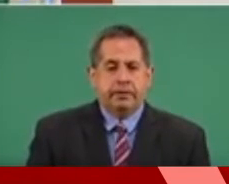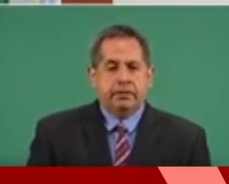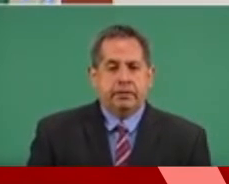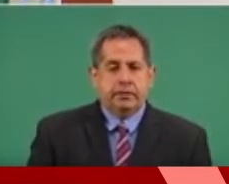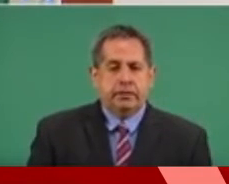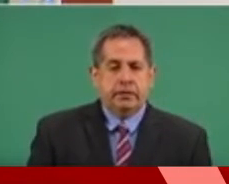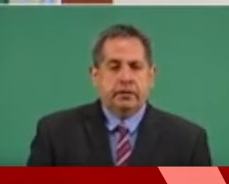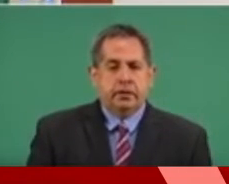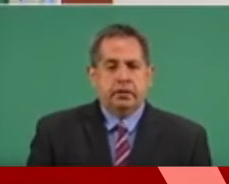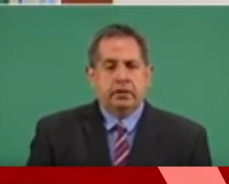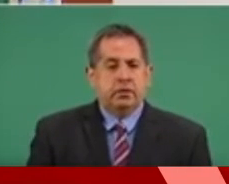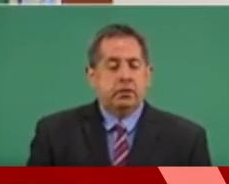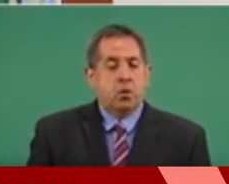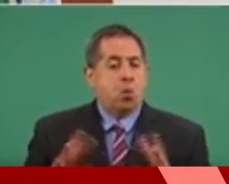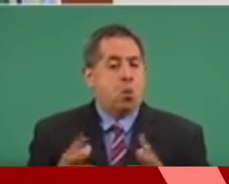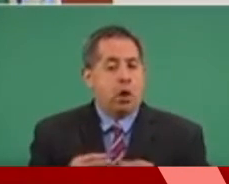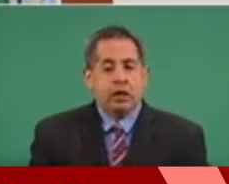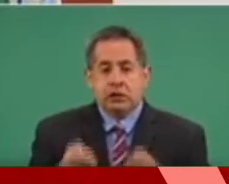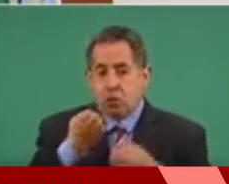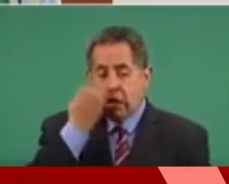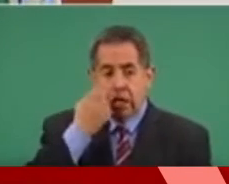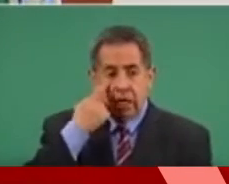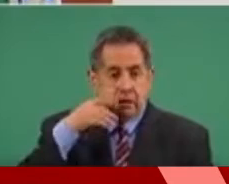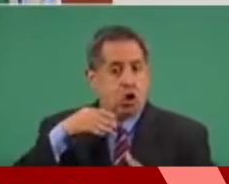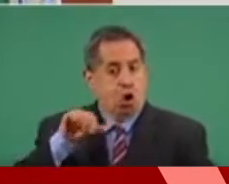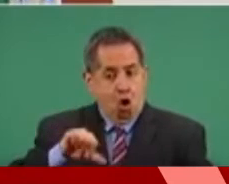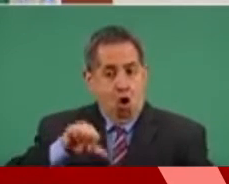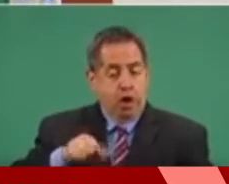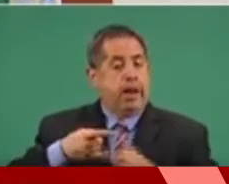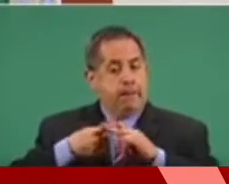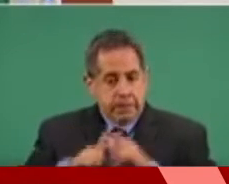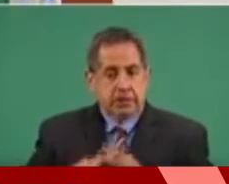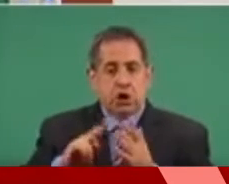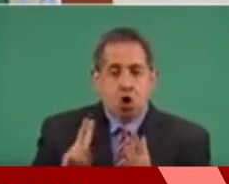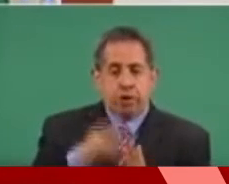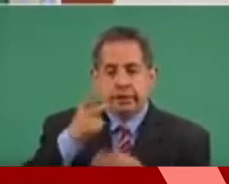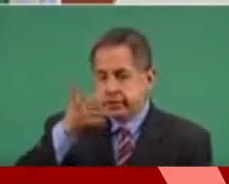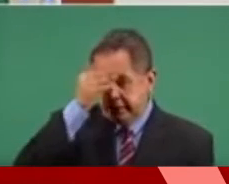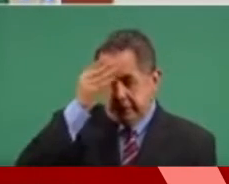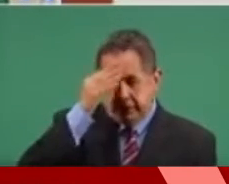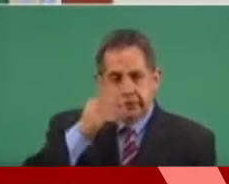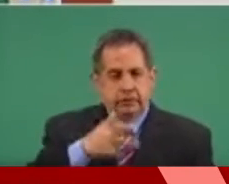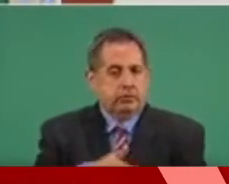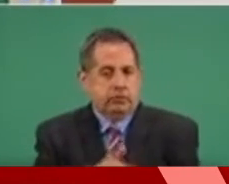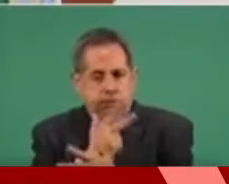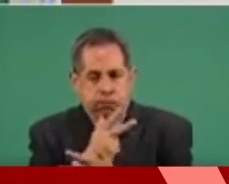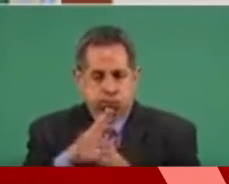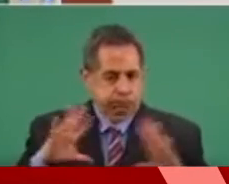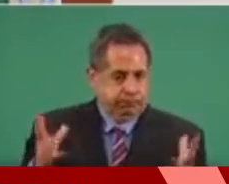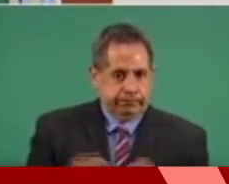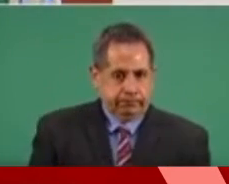el número de estudiantes que hoy regresan a sus labores de aprendizaje son